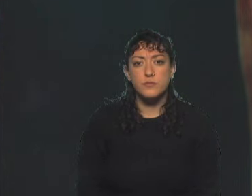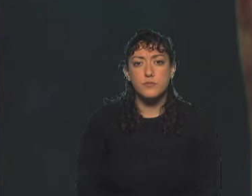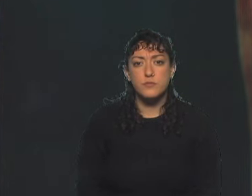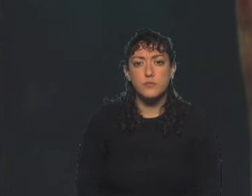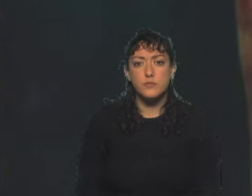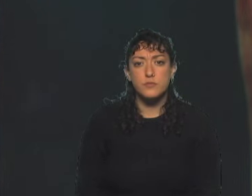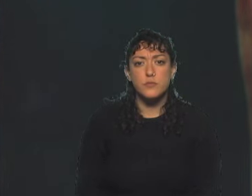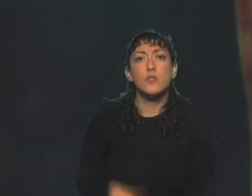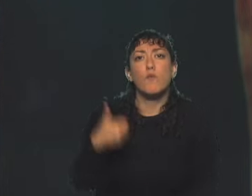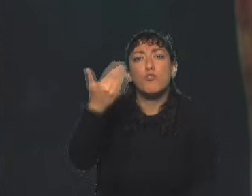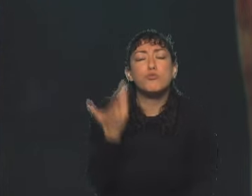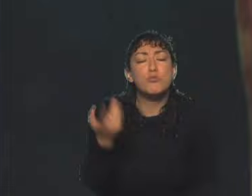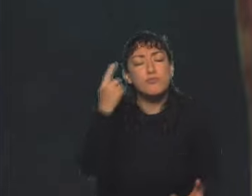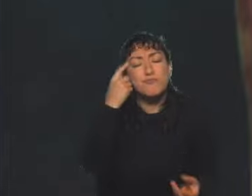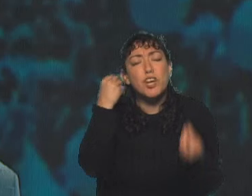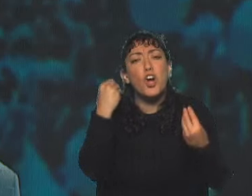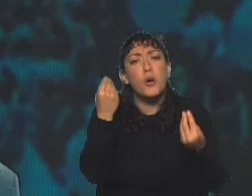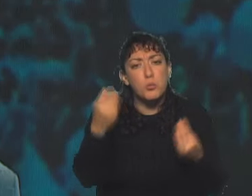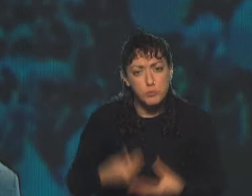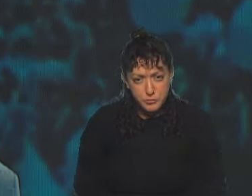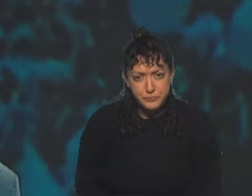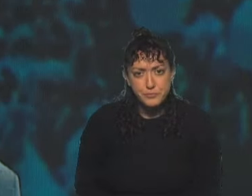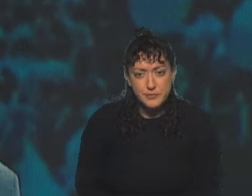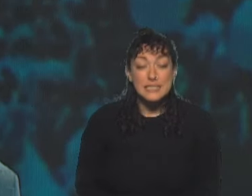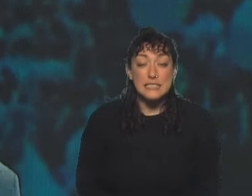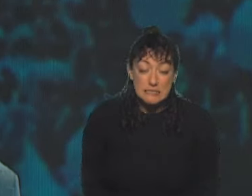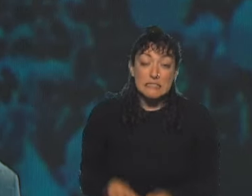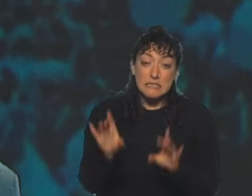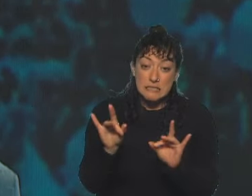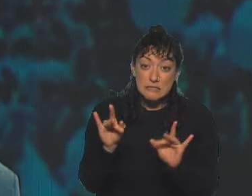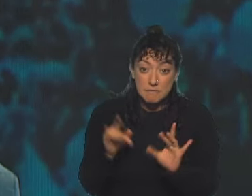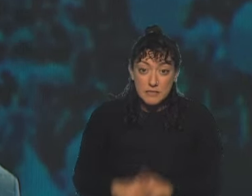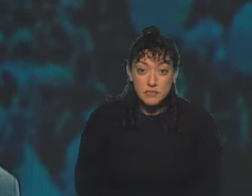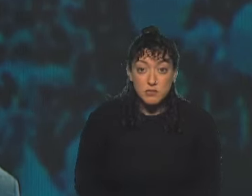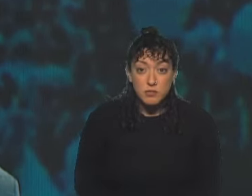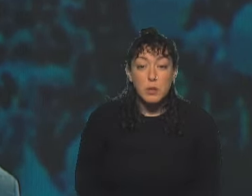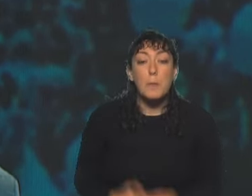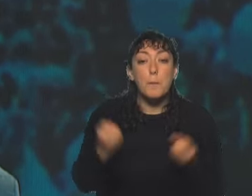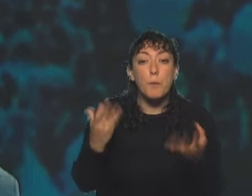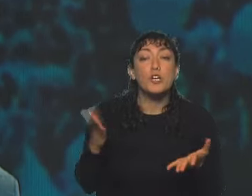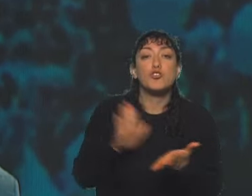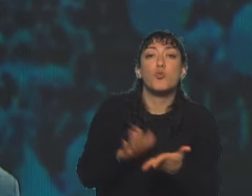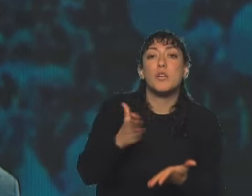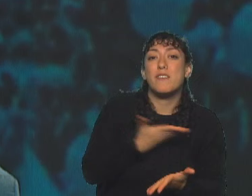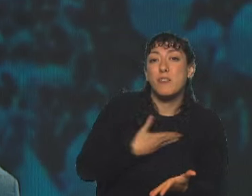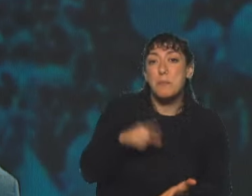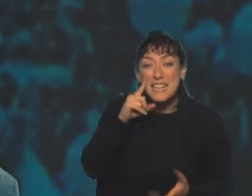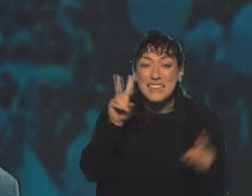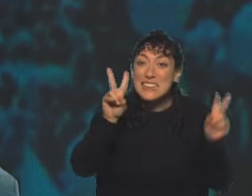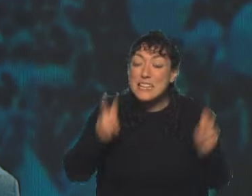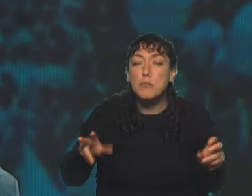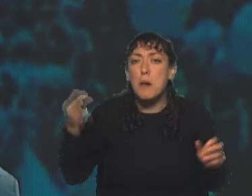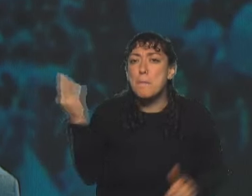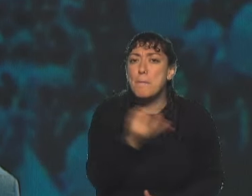¿Cómo se mira para adelante? Y es muy difícil, Horacio, muy difícil porque el tema del fondo tiene una